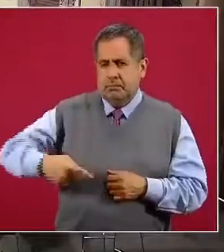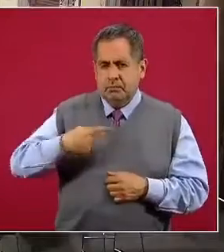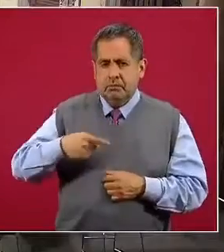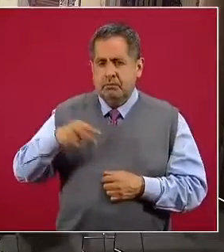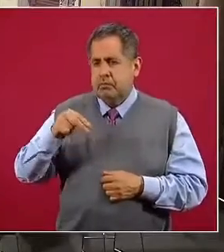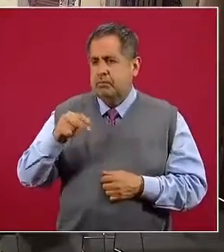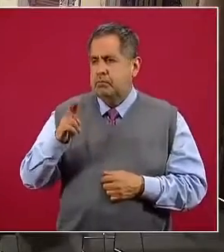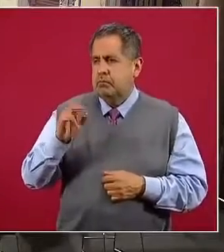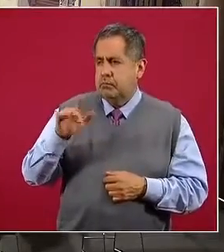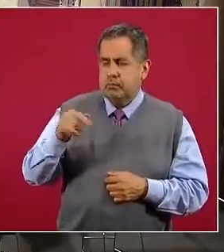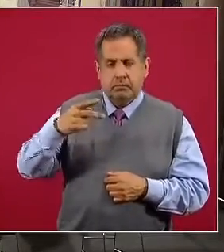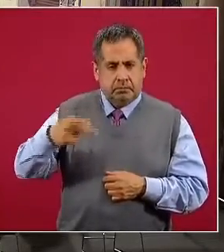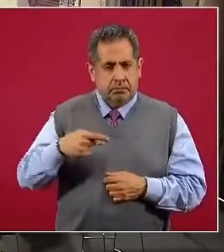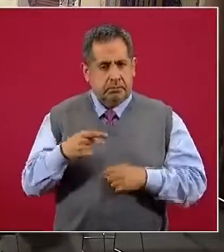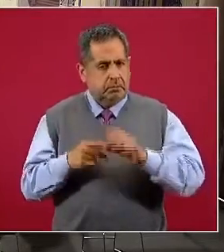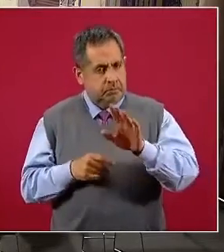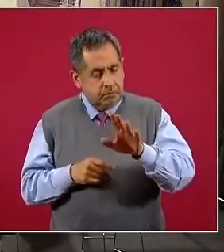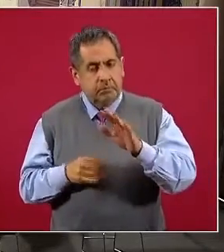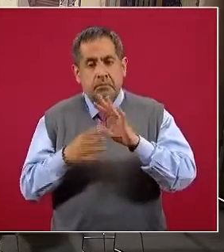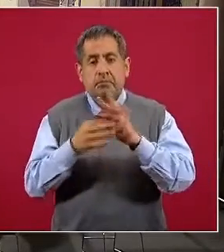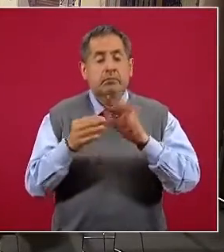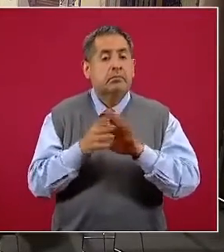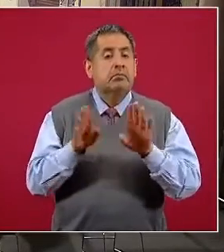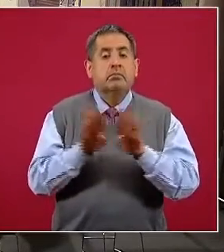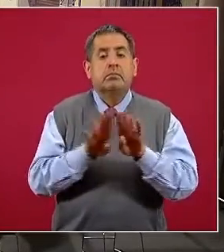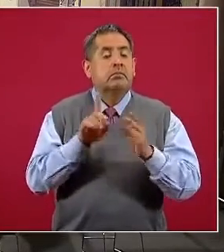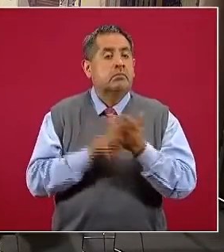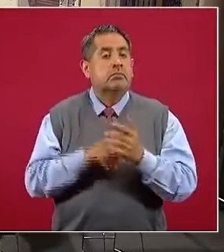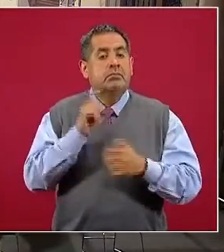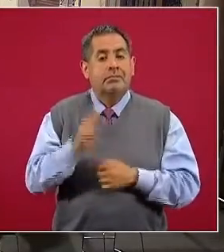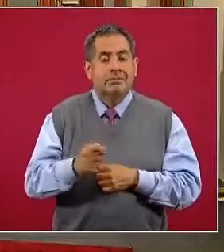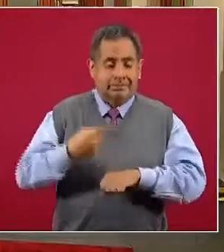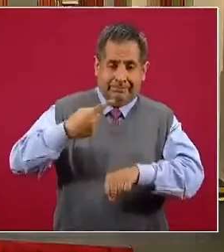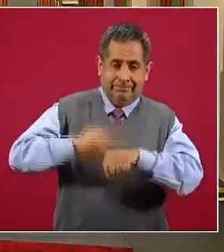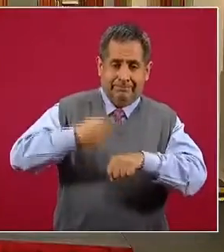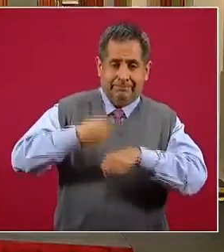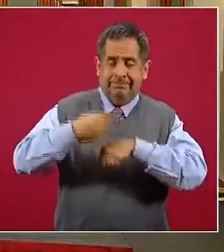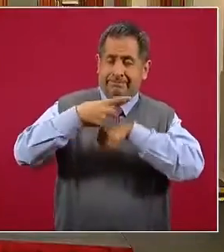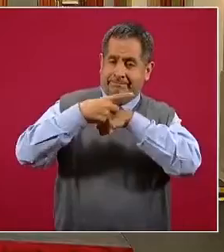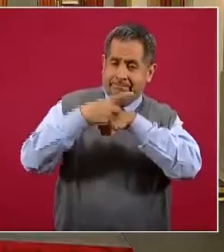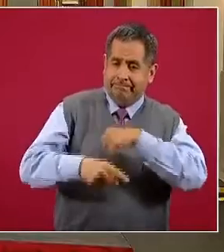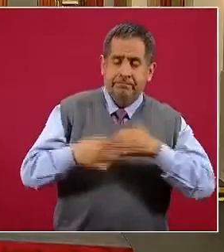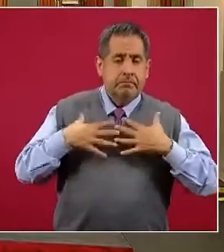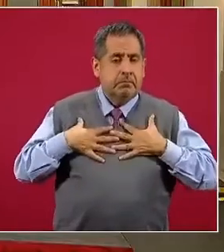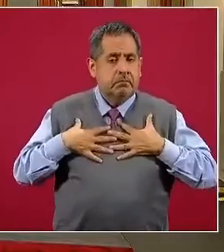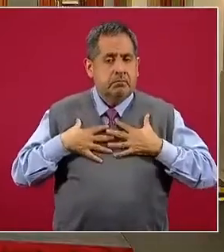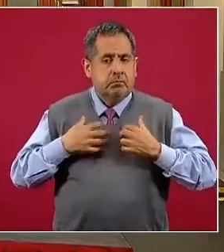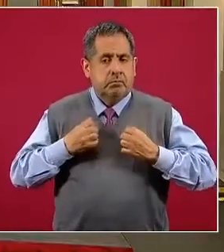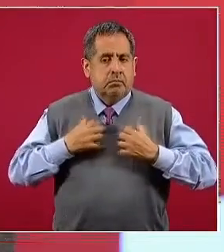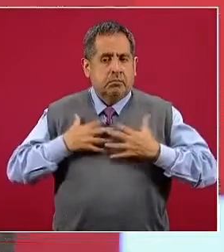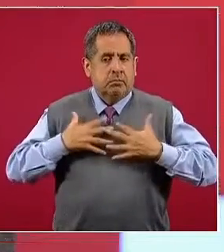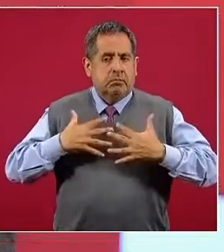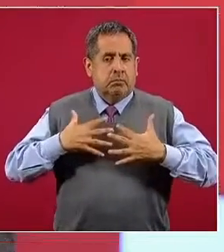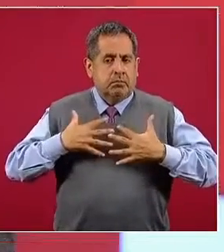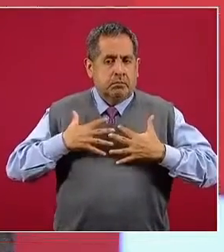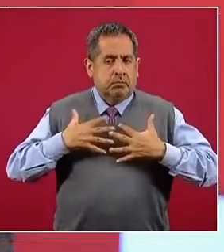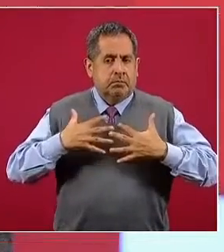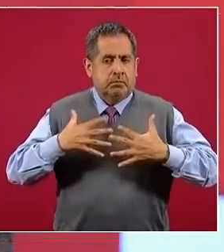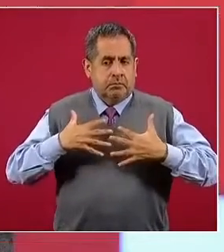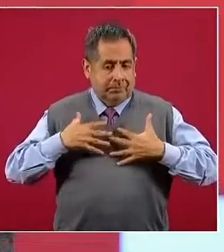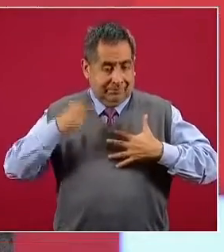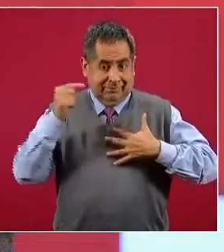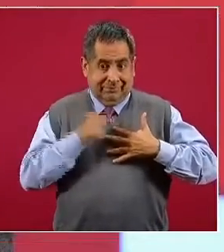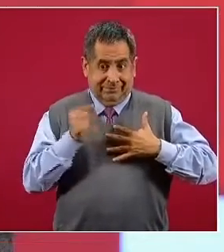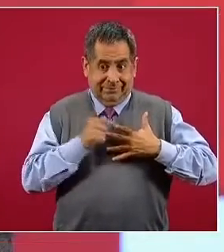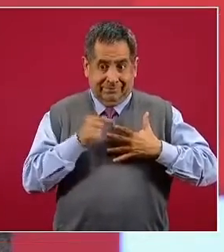Nuria Fernández, tienen que ver precisamente con el extenso daño pulmonar que causa el virus SARS-CoV-2,